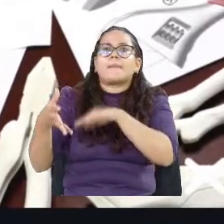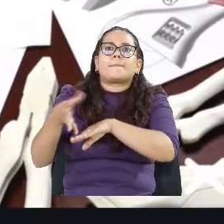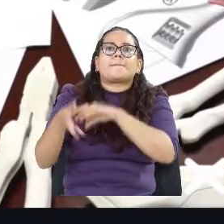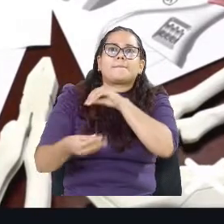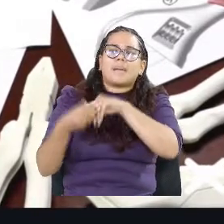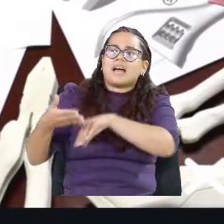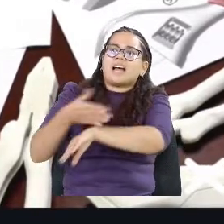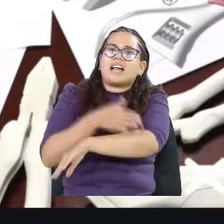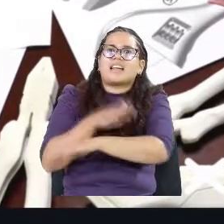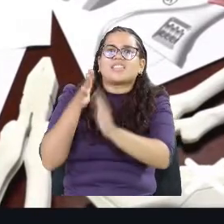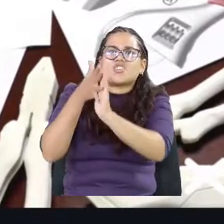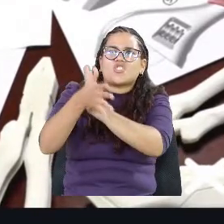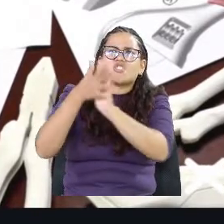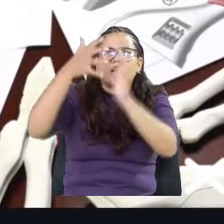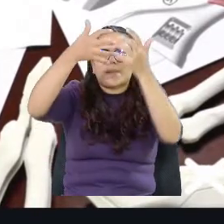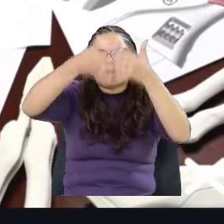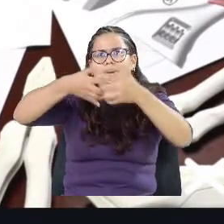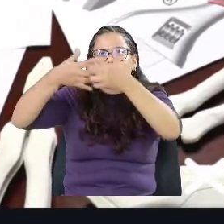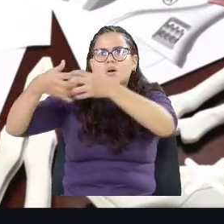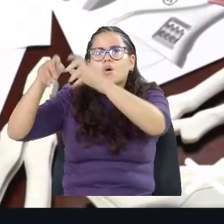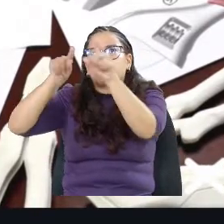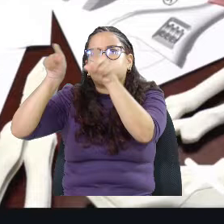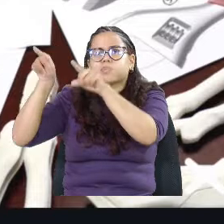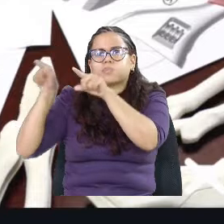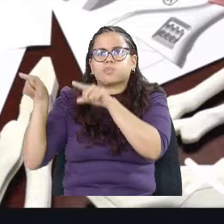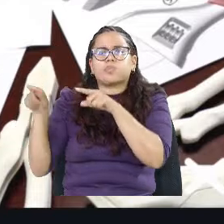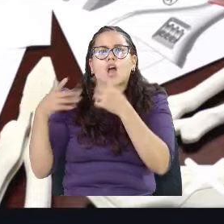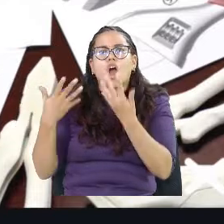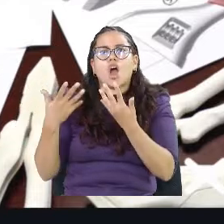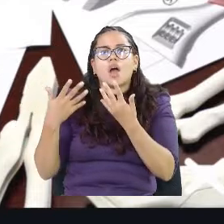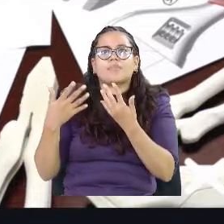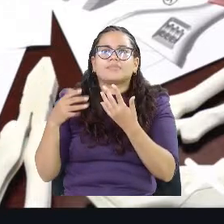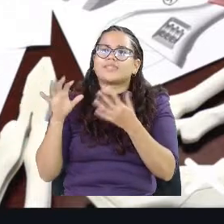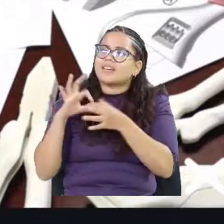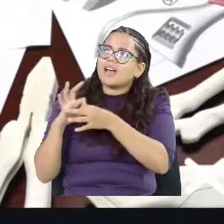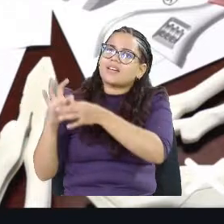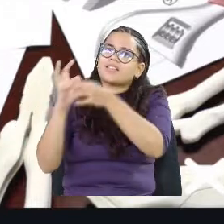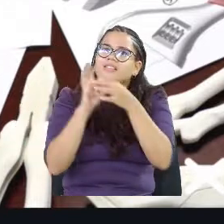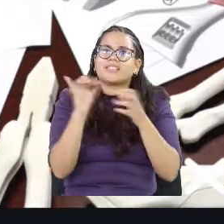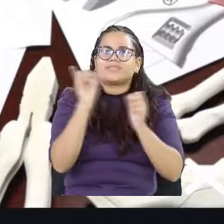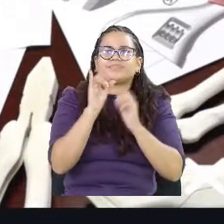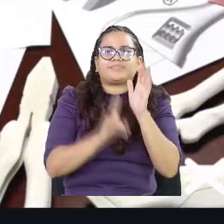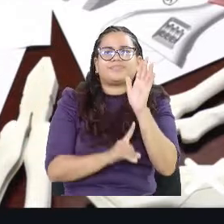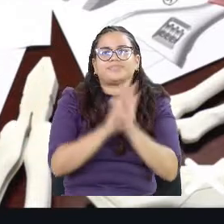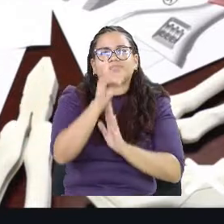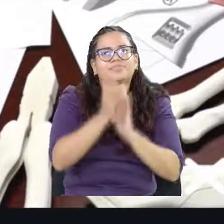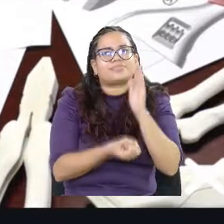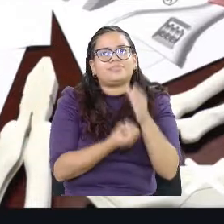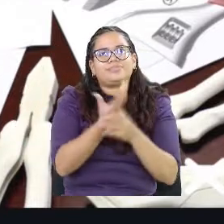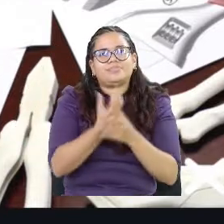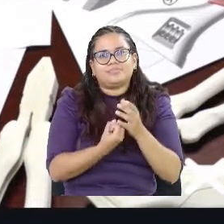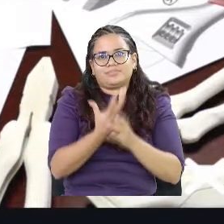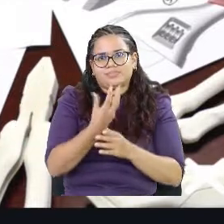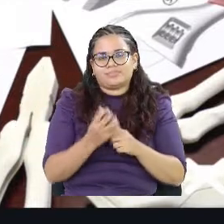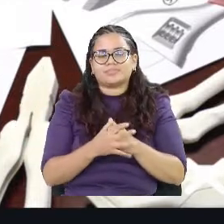estado trabajando, y es que todas van alrededor de lo que es el desarrollo de productos.